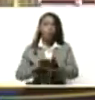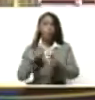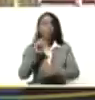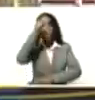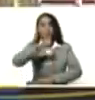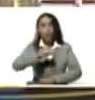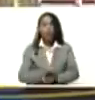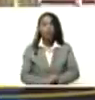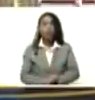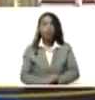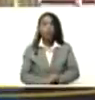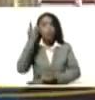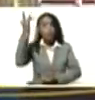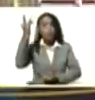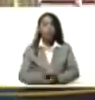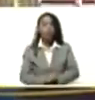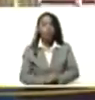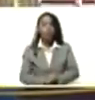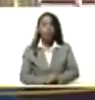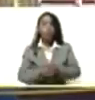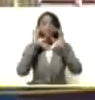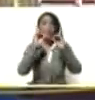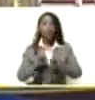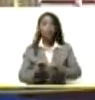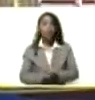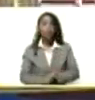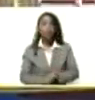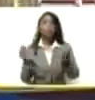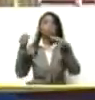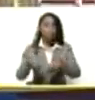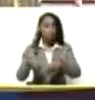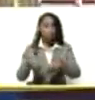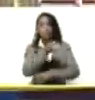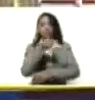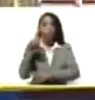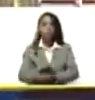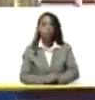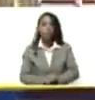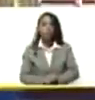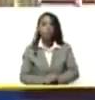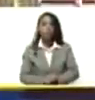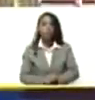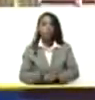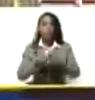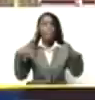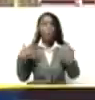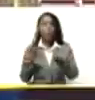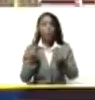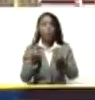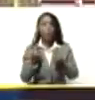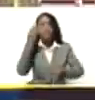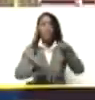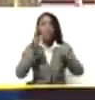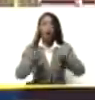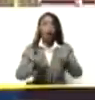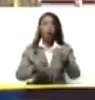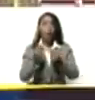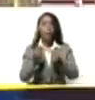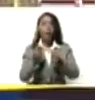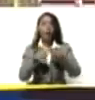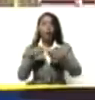ha sido muy muy beneficioso para la psiquis colectiva para el vivir viviendo